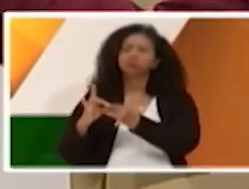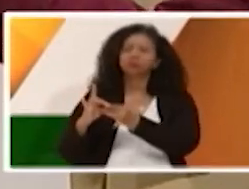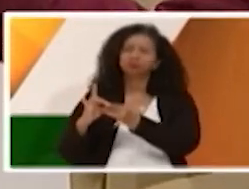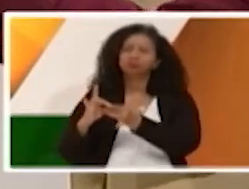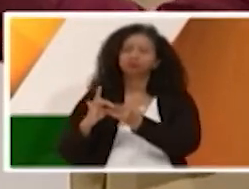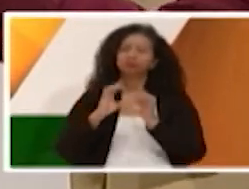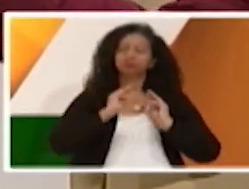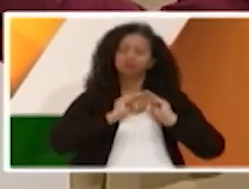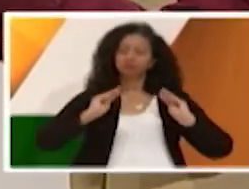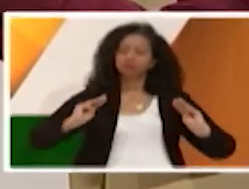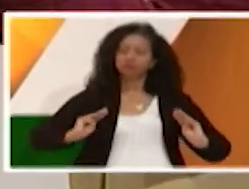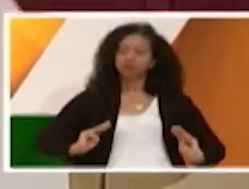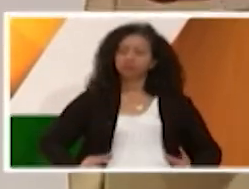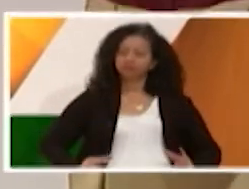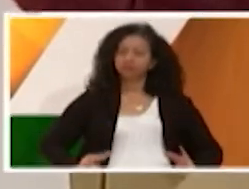ministerio